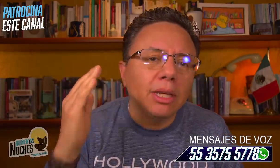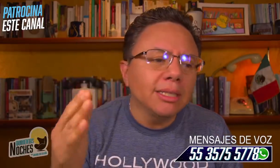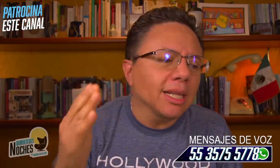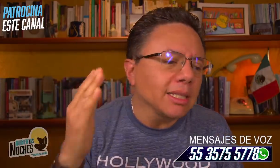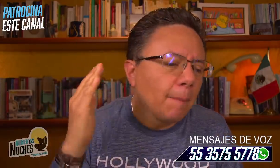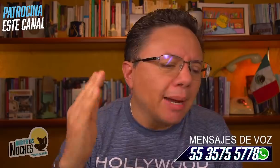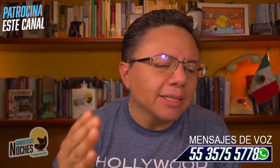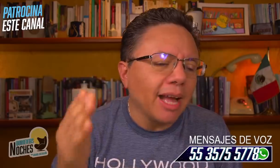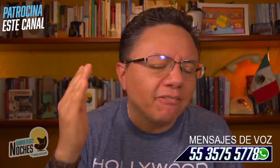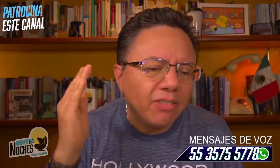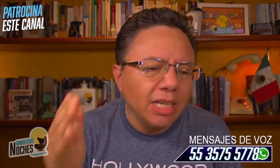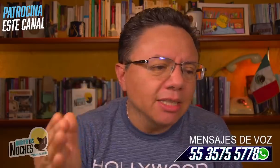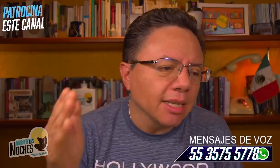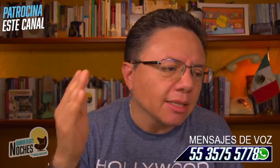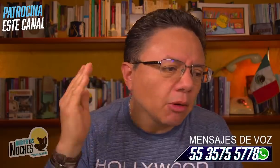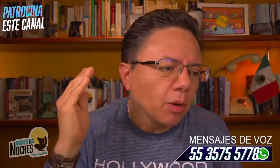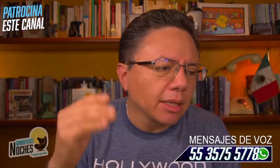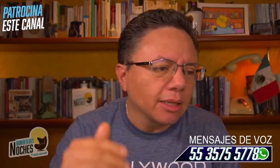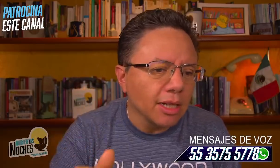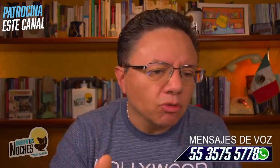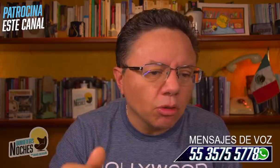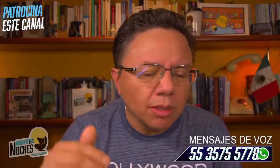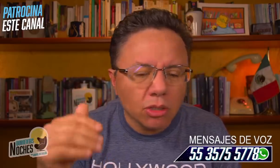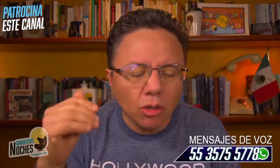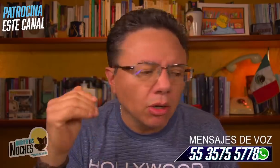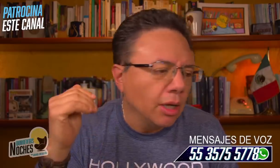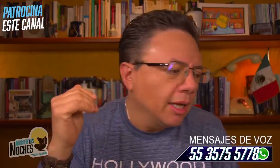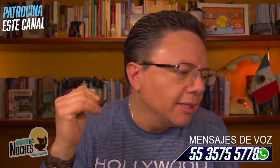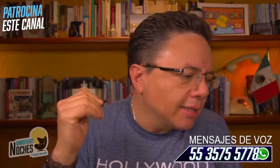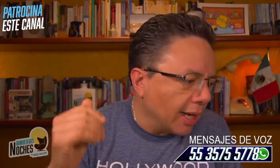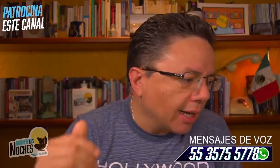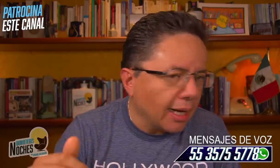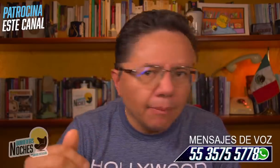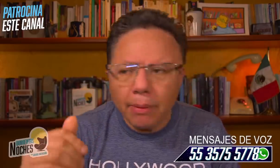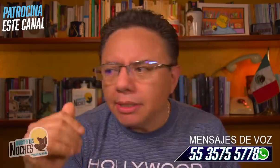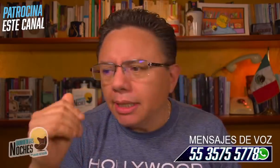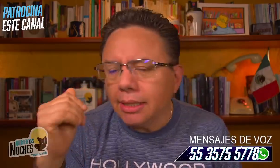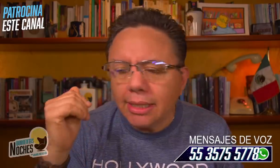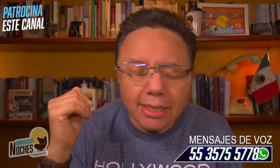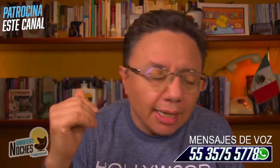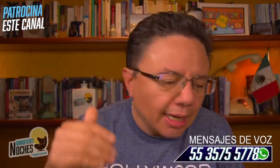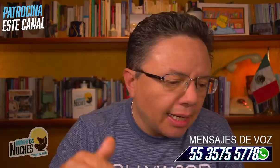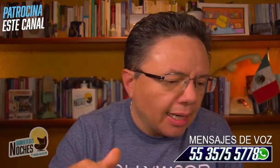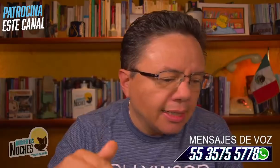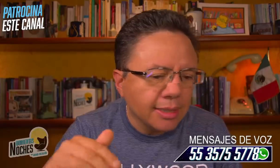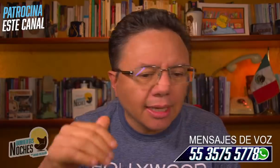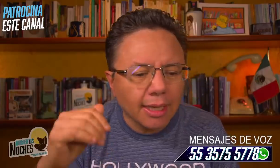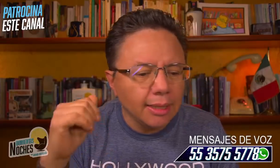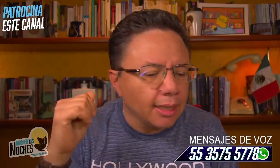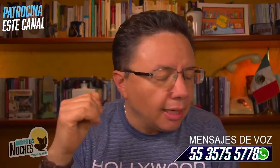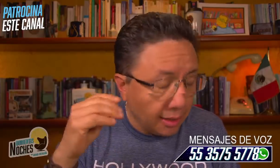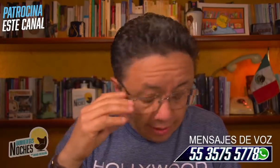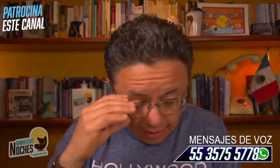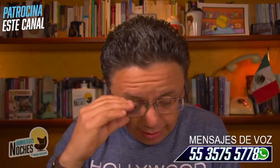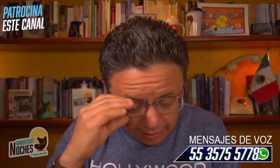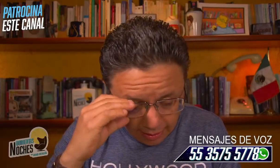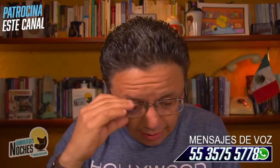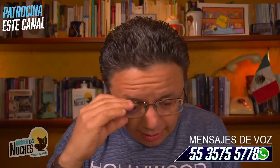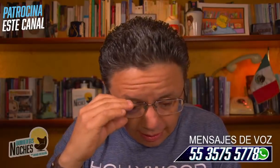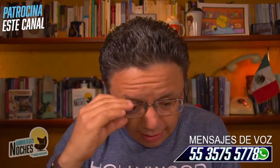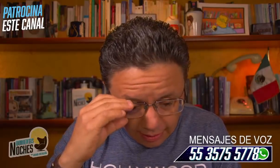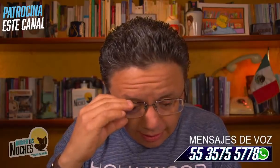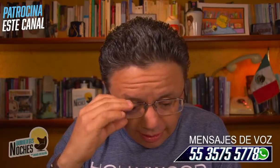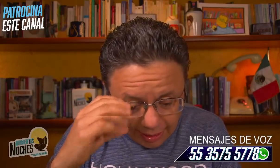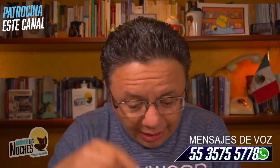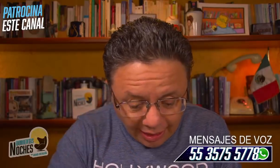de las periodistas más afines a esta cuarta transformación cercana al presidente cercana a esta gente